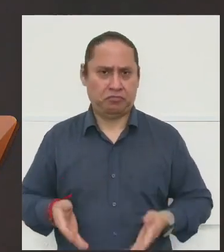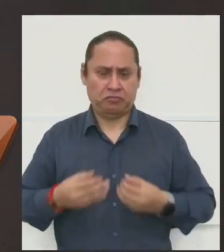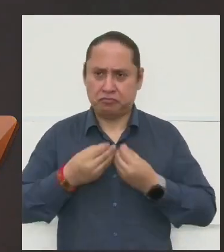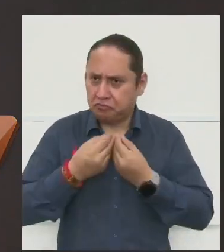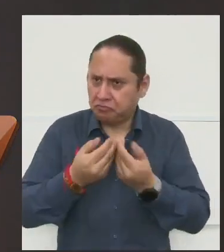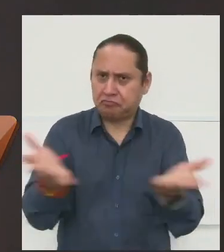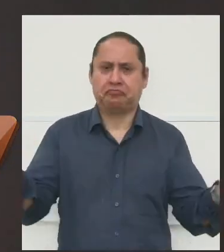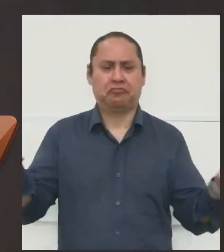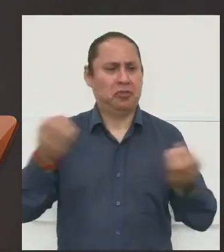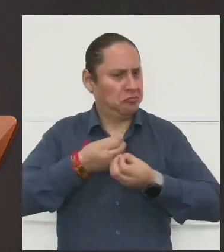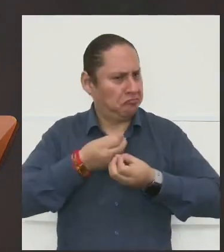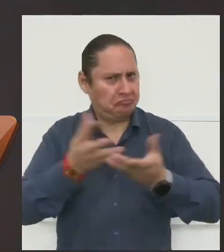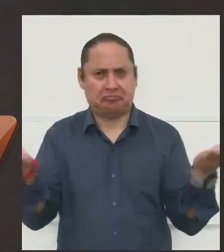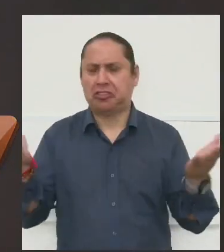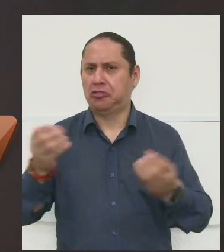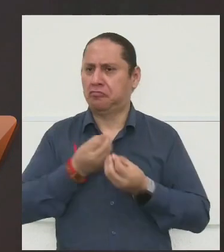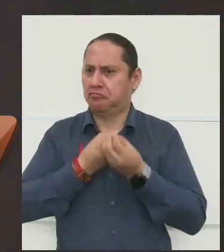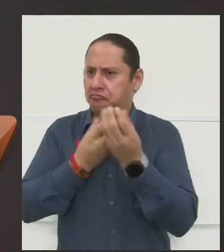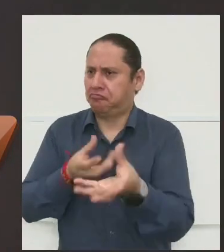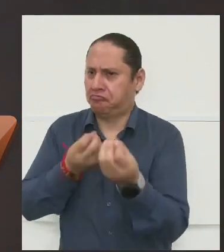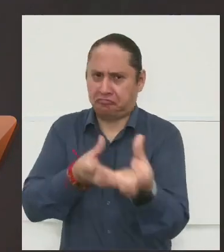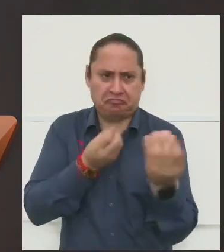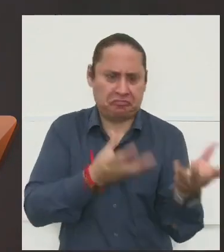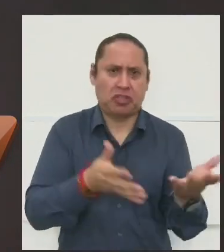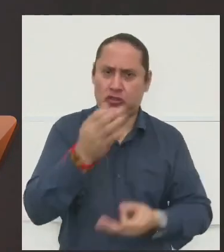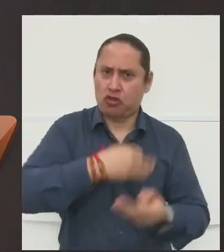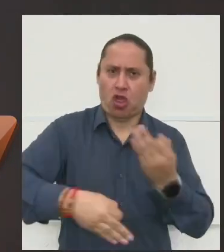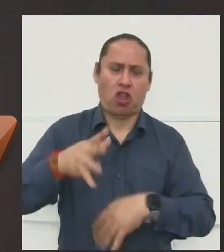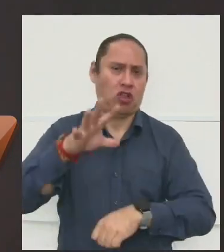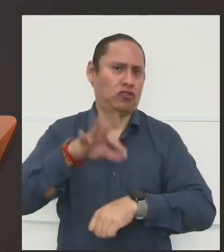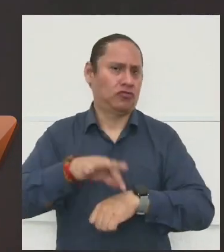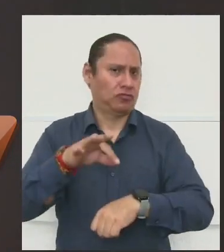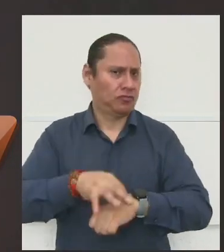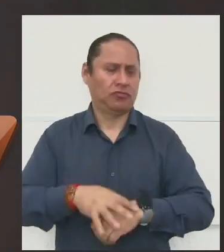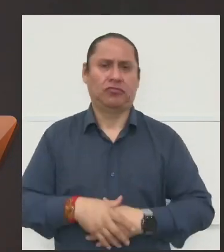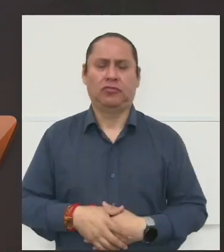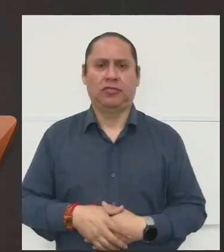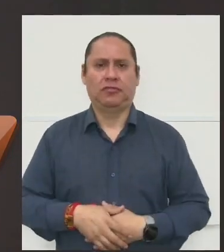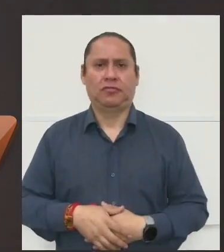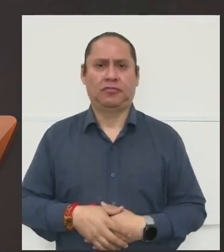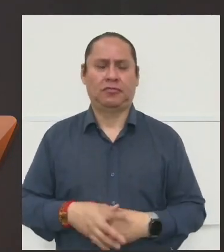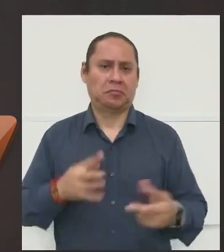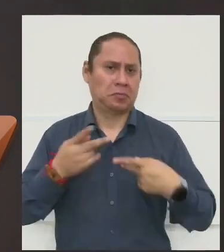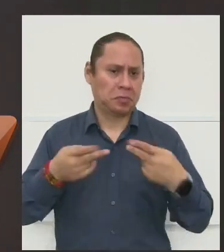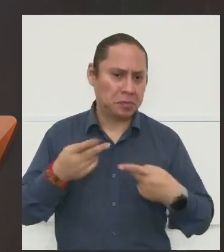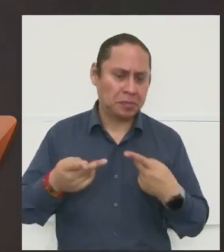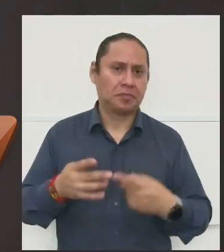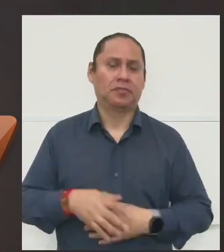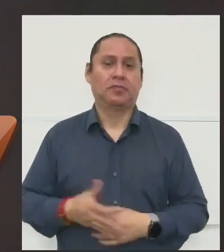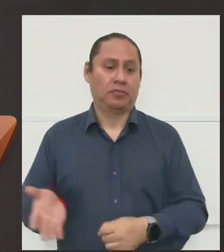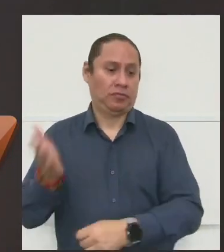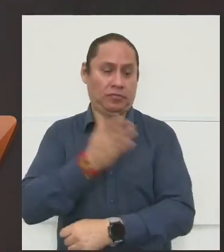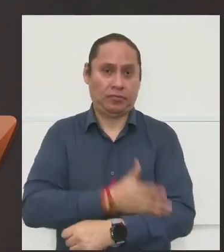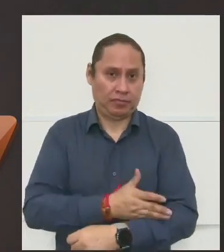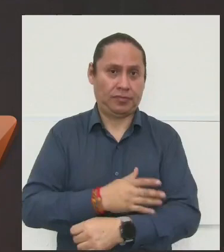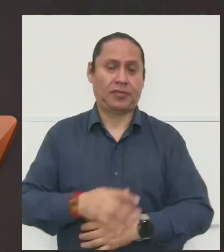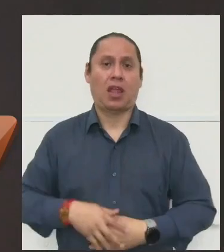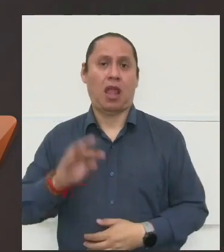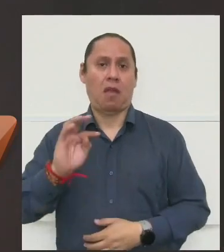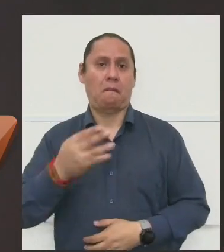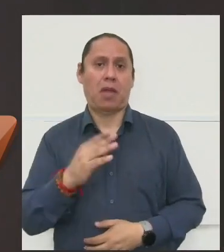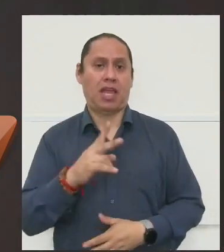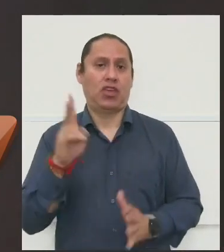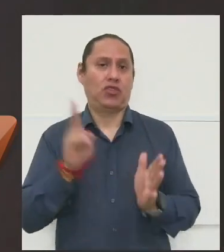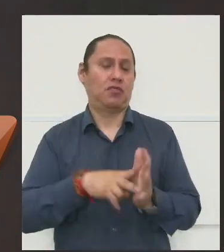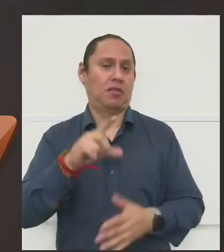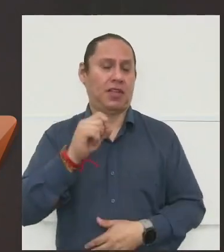la medicina tradicional y su práctica en condiciones adecuadas aunado a la anterior en mayo de